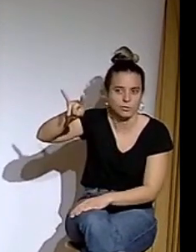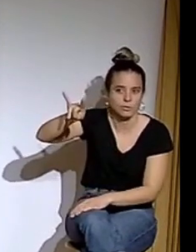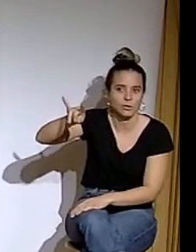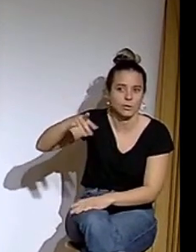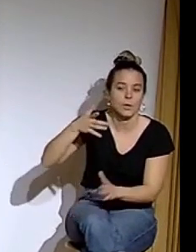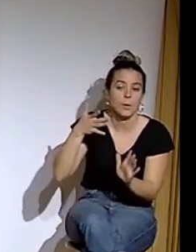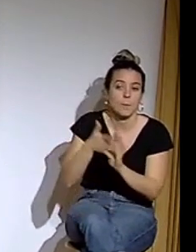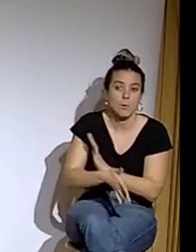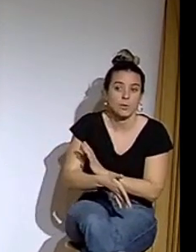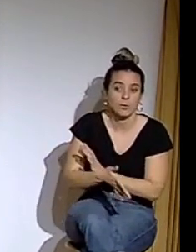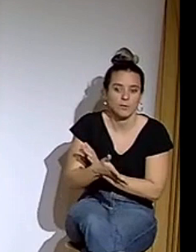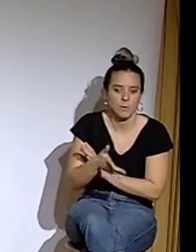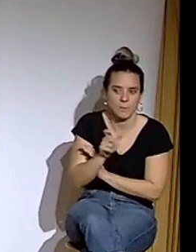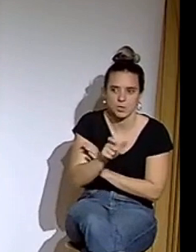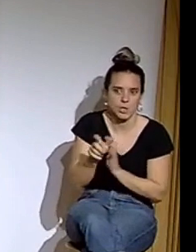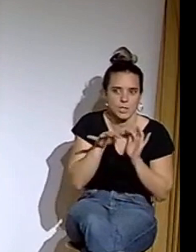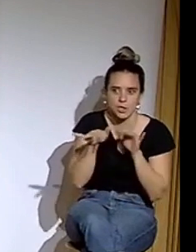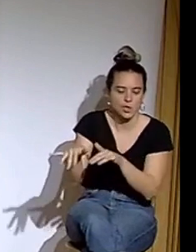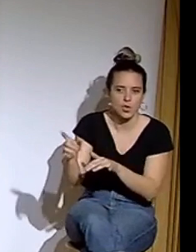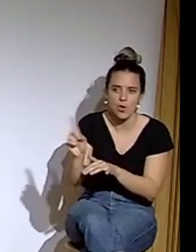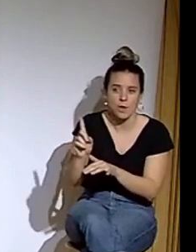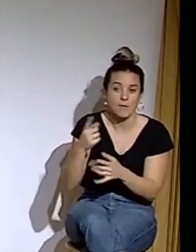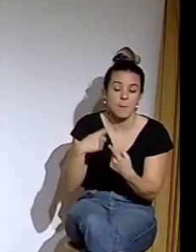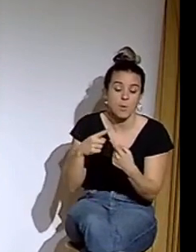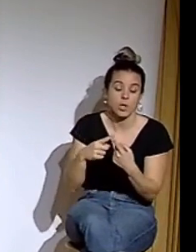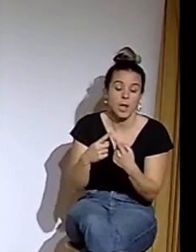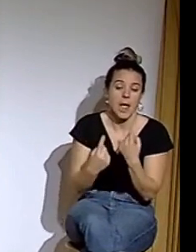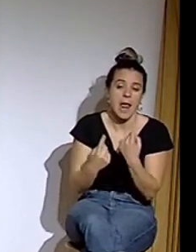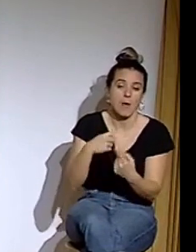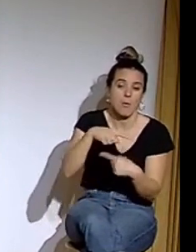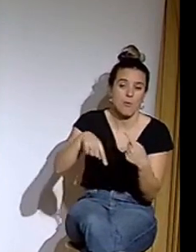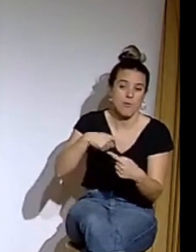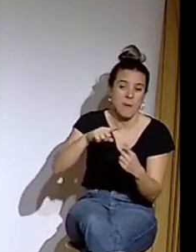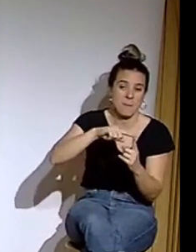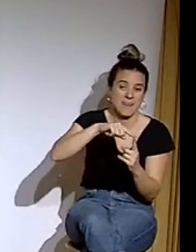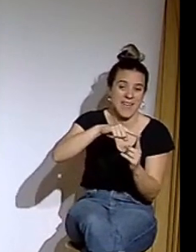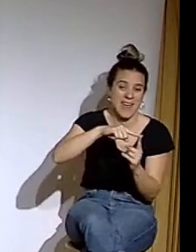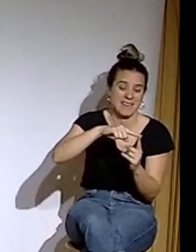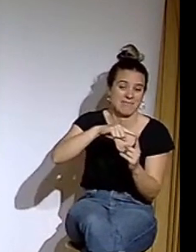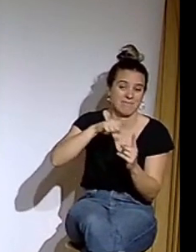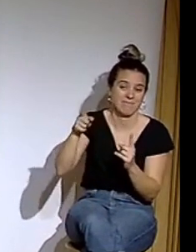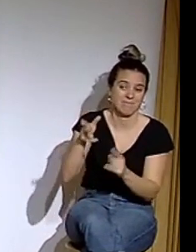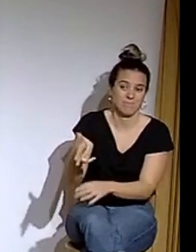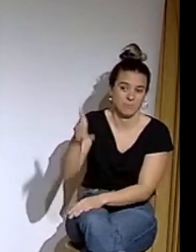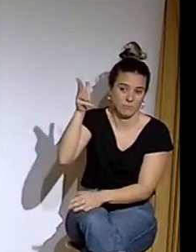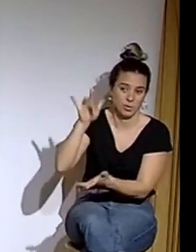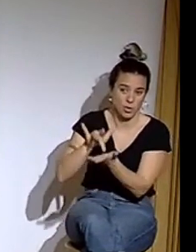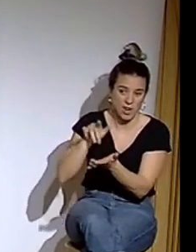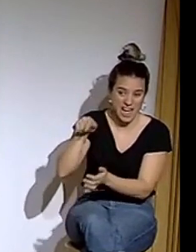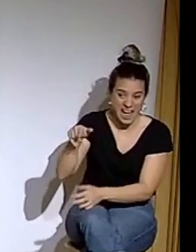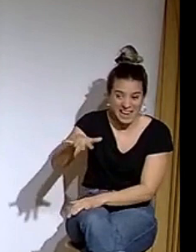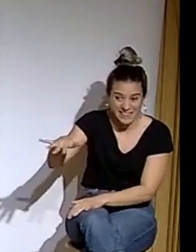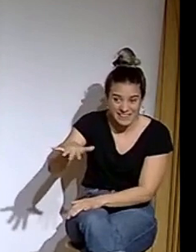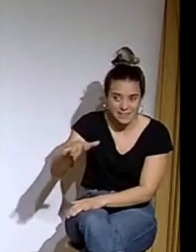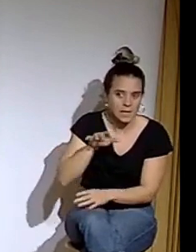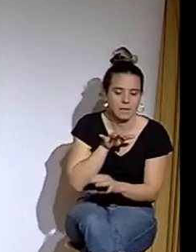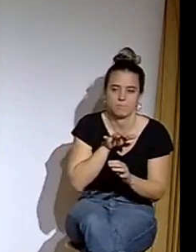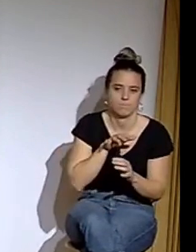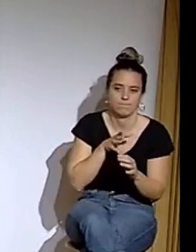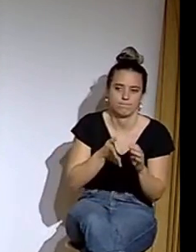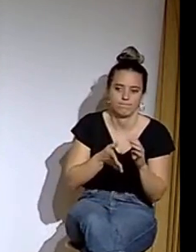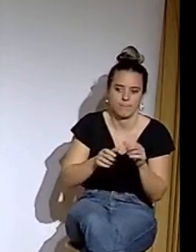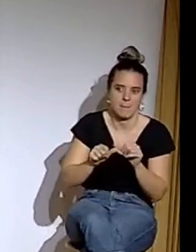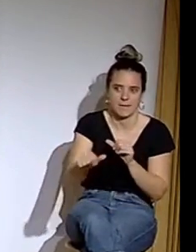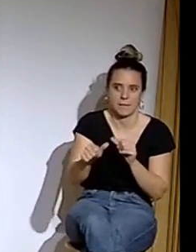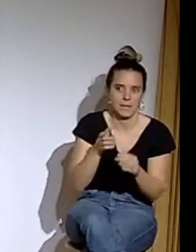porque la gente no iba porque tenía algún familiar Que lo habían fusilado allí o por ejemplo mi otra abuela